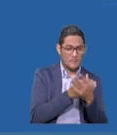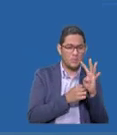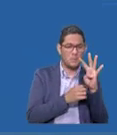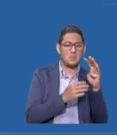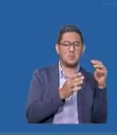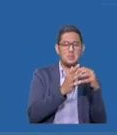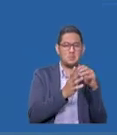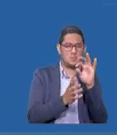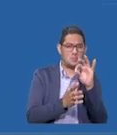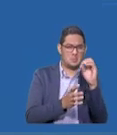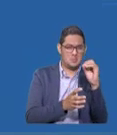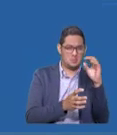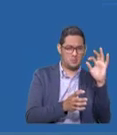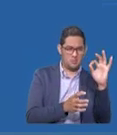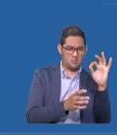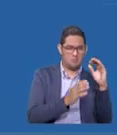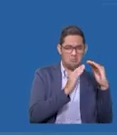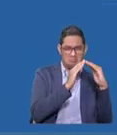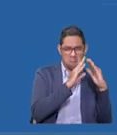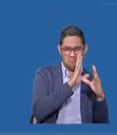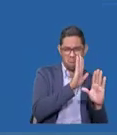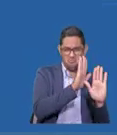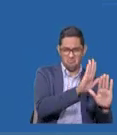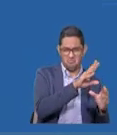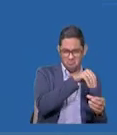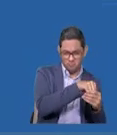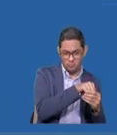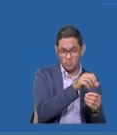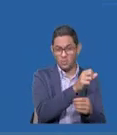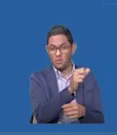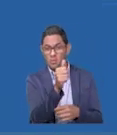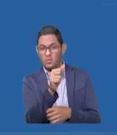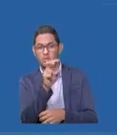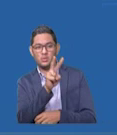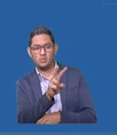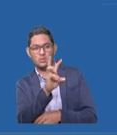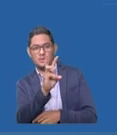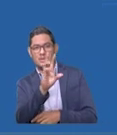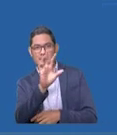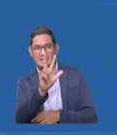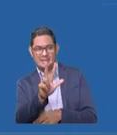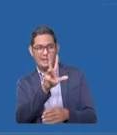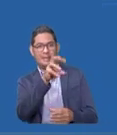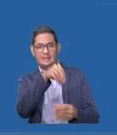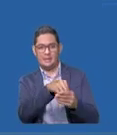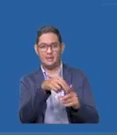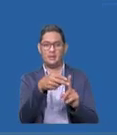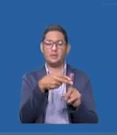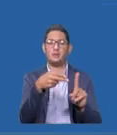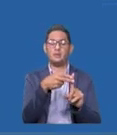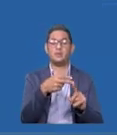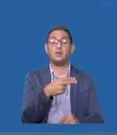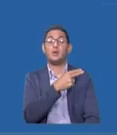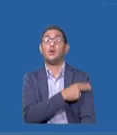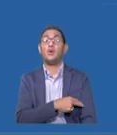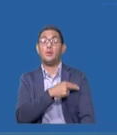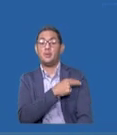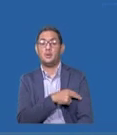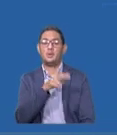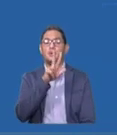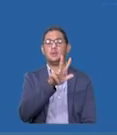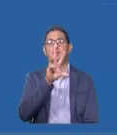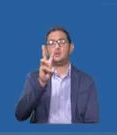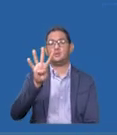residencia y 263 en los hoteles el total de hospitalizados 364